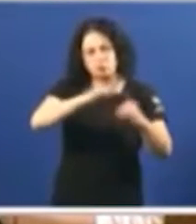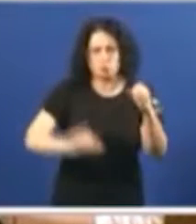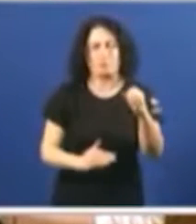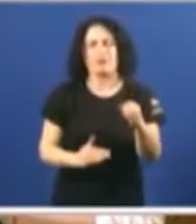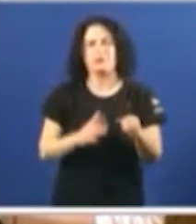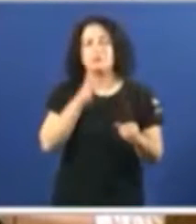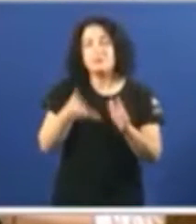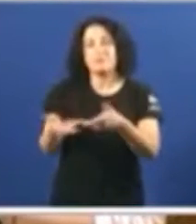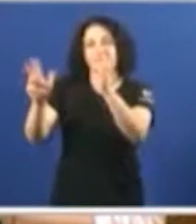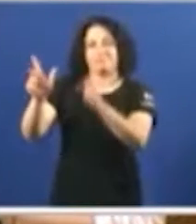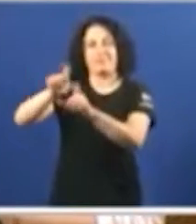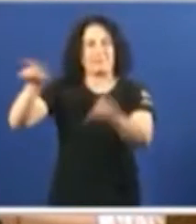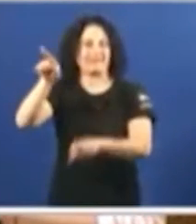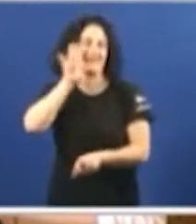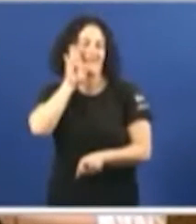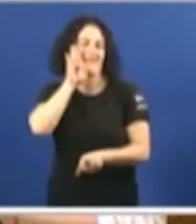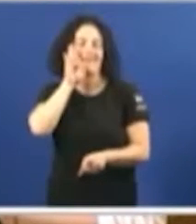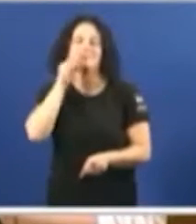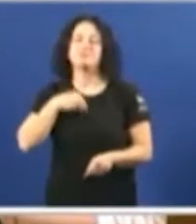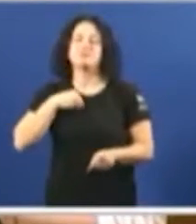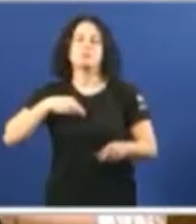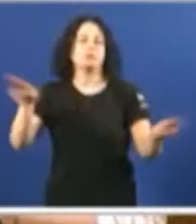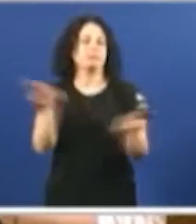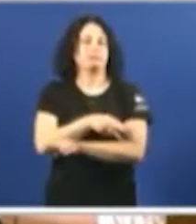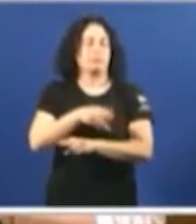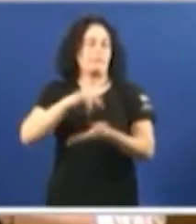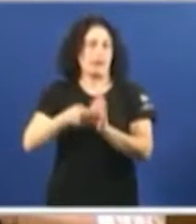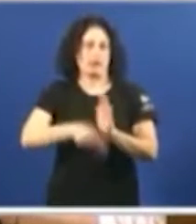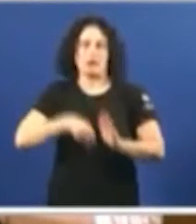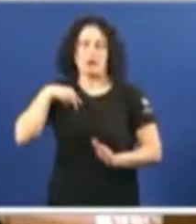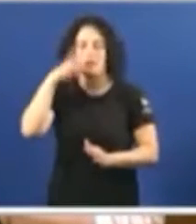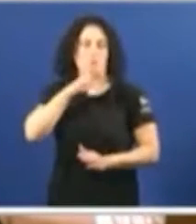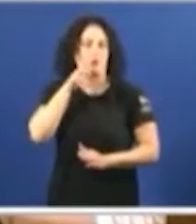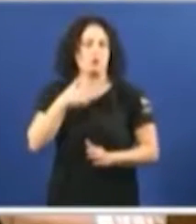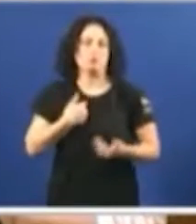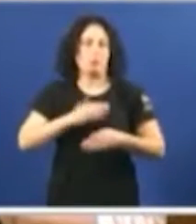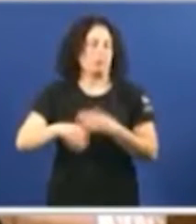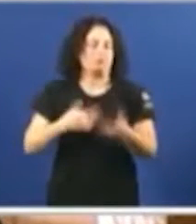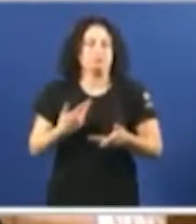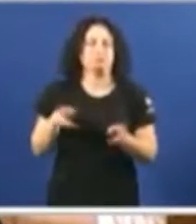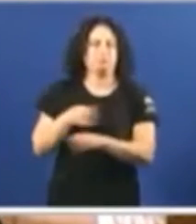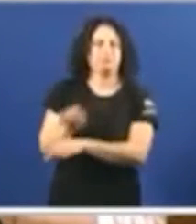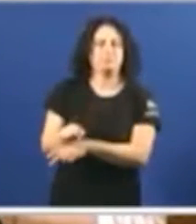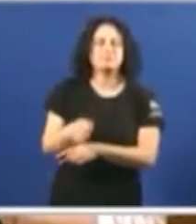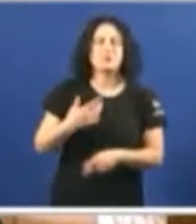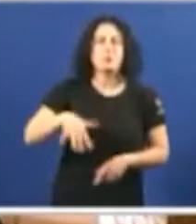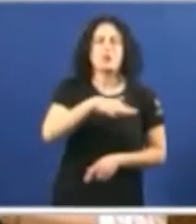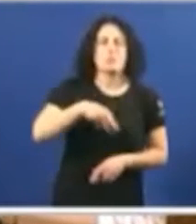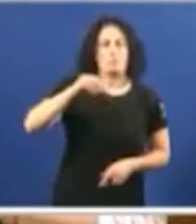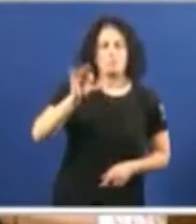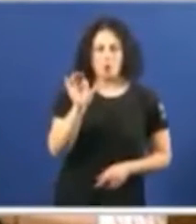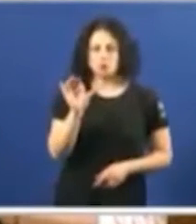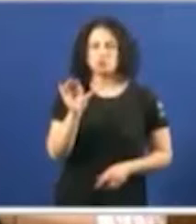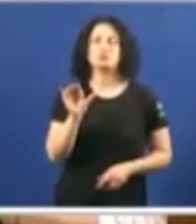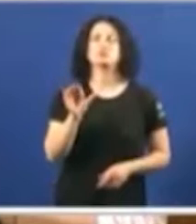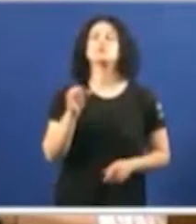a Eurofund saltarse a nulidade do Plan Xeral de Vigo. No veciño municipio de Mos está en fase inicial de